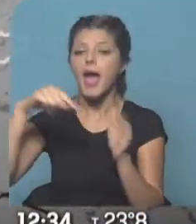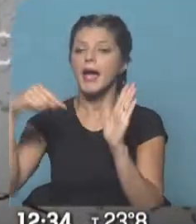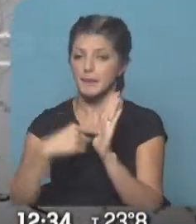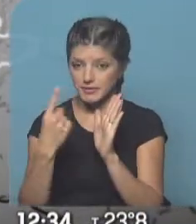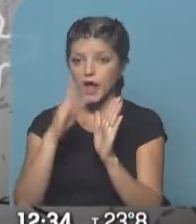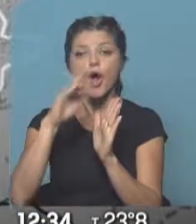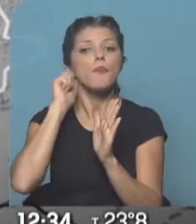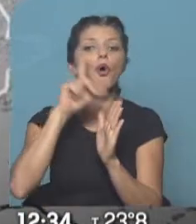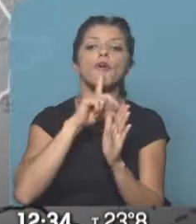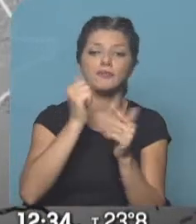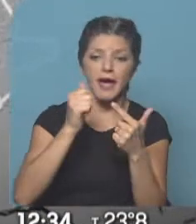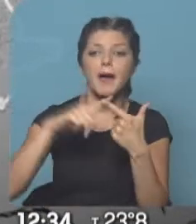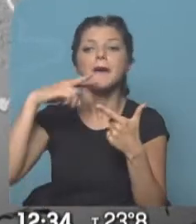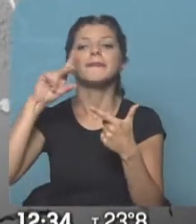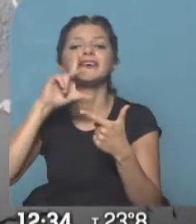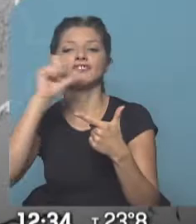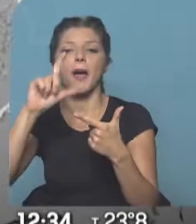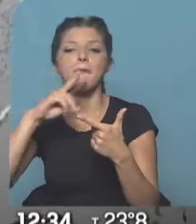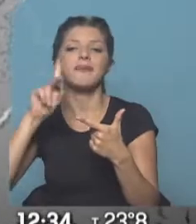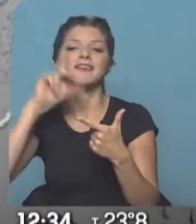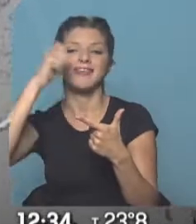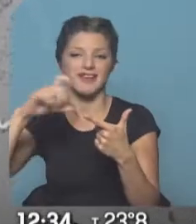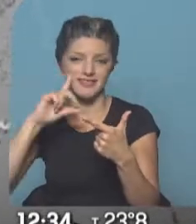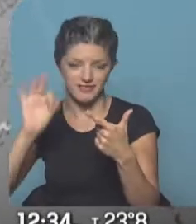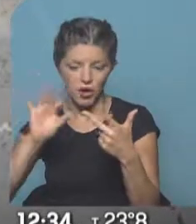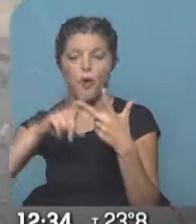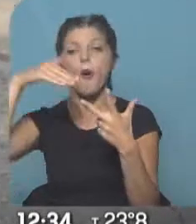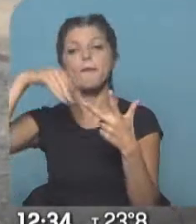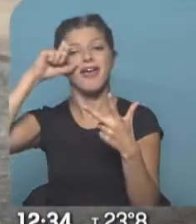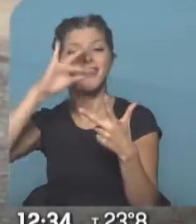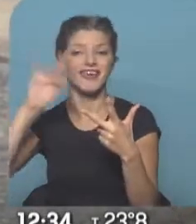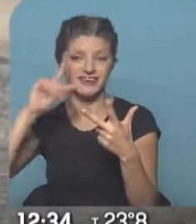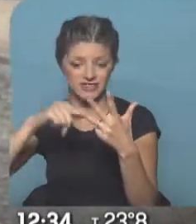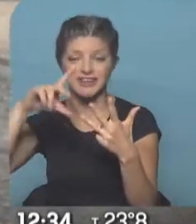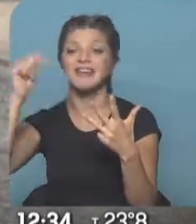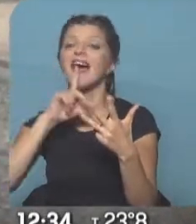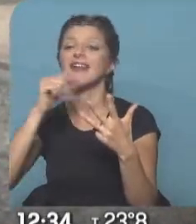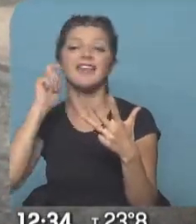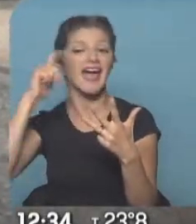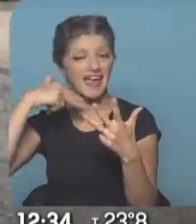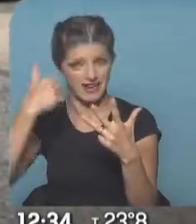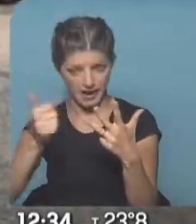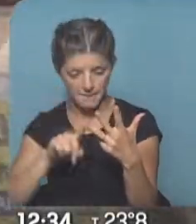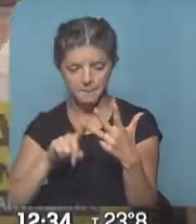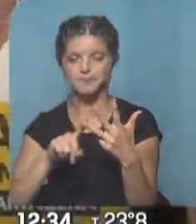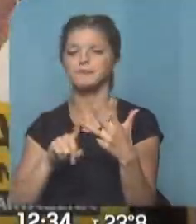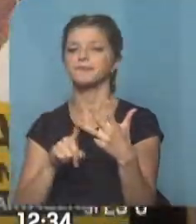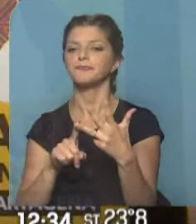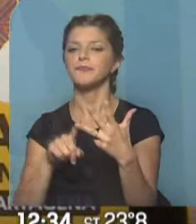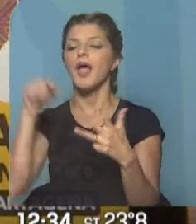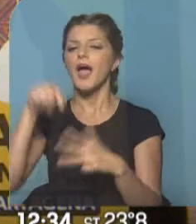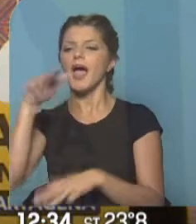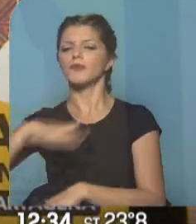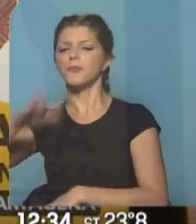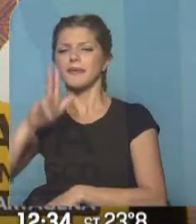Bogotá, Villavicencio, Medellín y Cartagena. La trascendencia de esta gira, que el Vaticano siempre califica